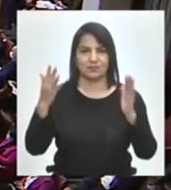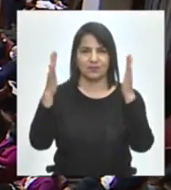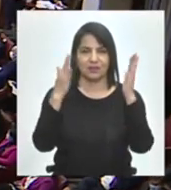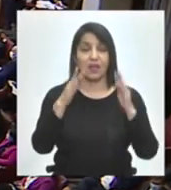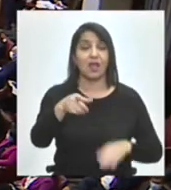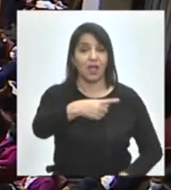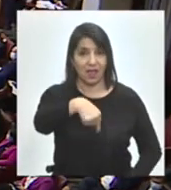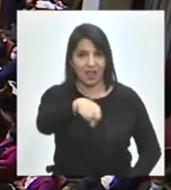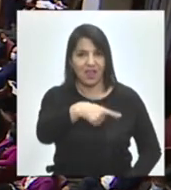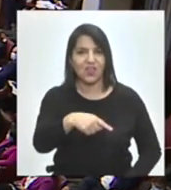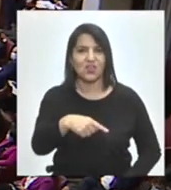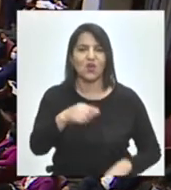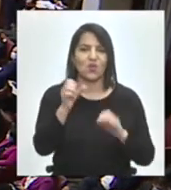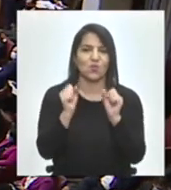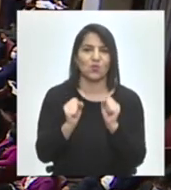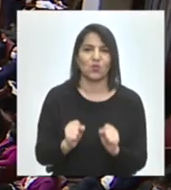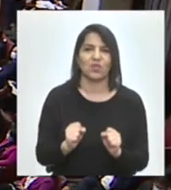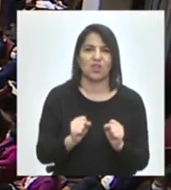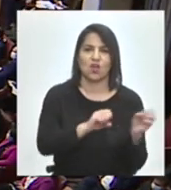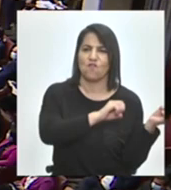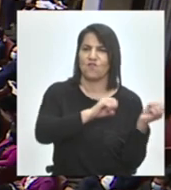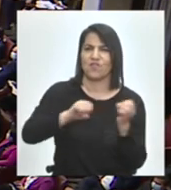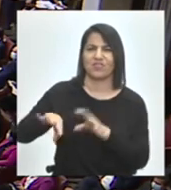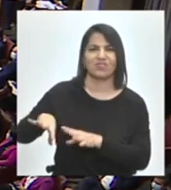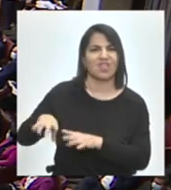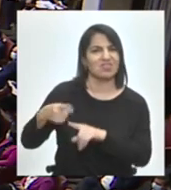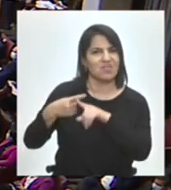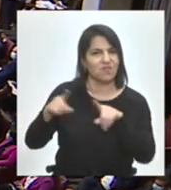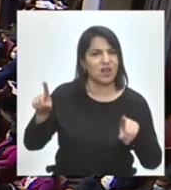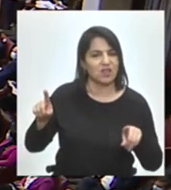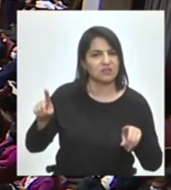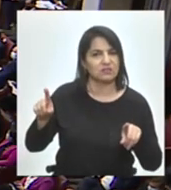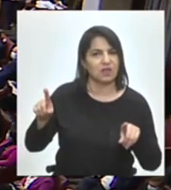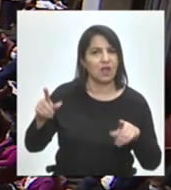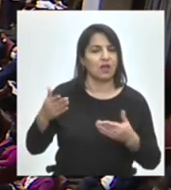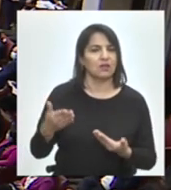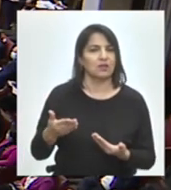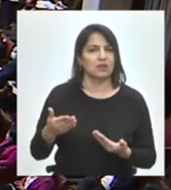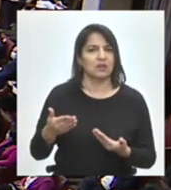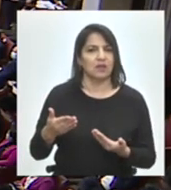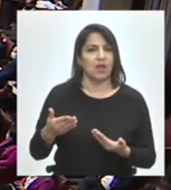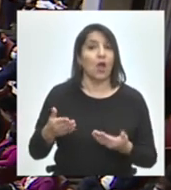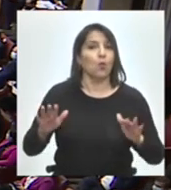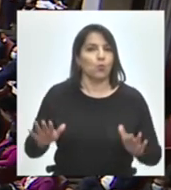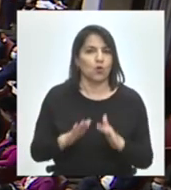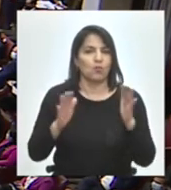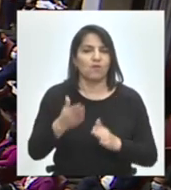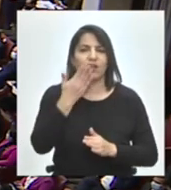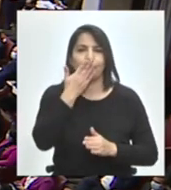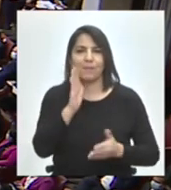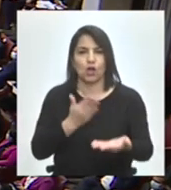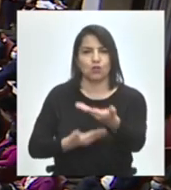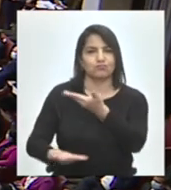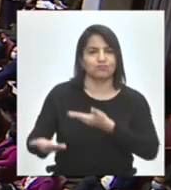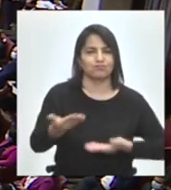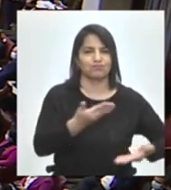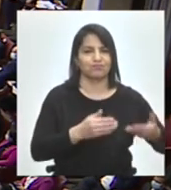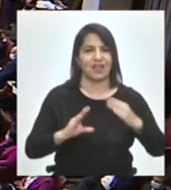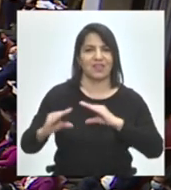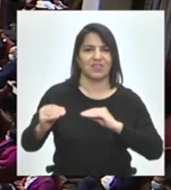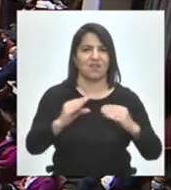Ellos fueron capaces de dejar de lado sus diferencias para promover un mejor trato y convivencia en el